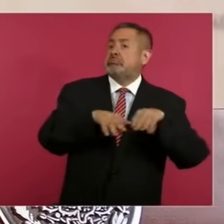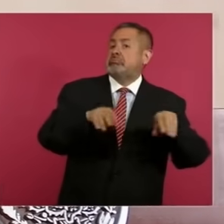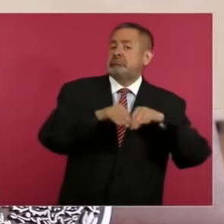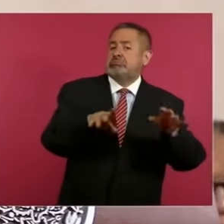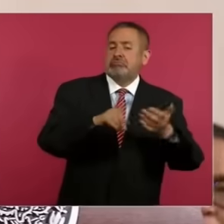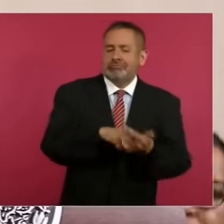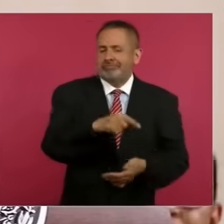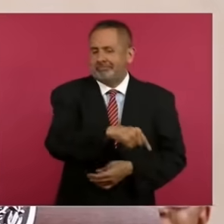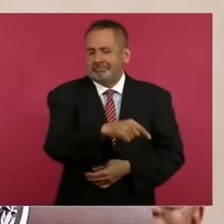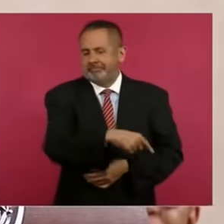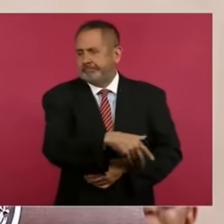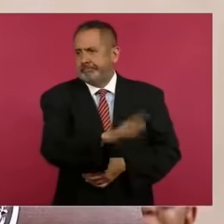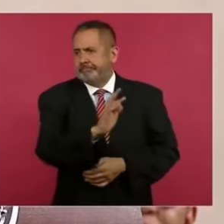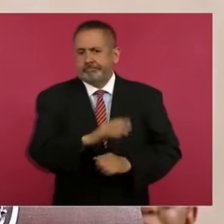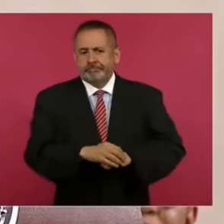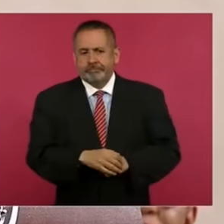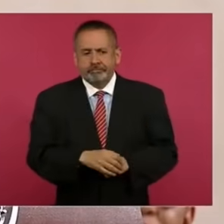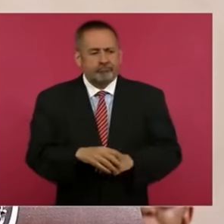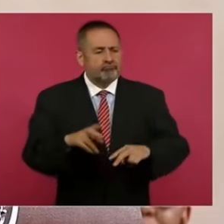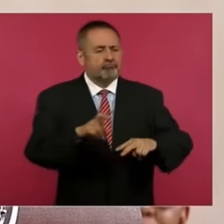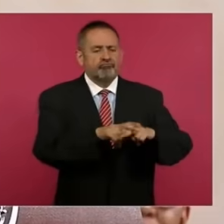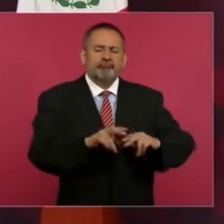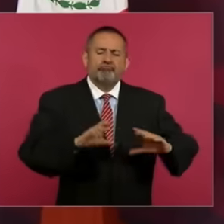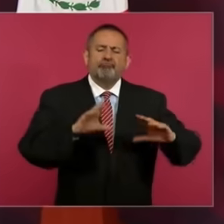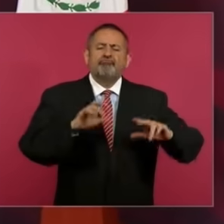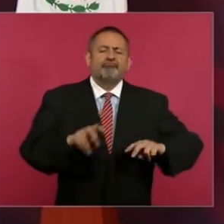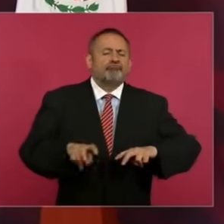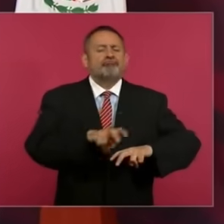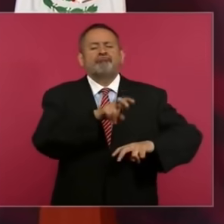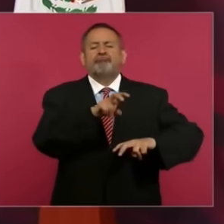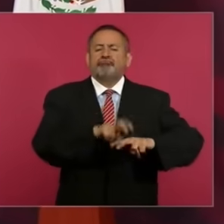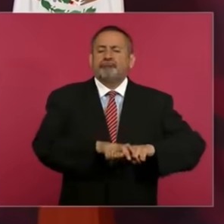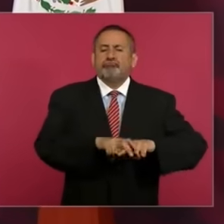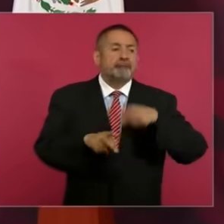o sus cojines.